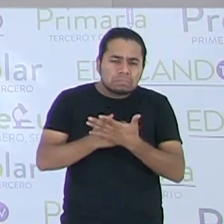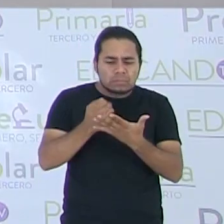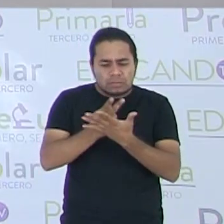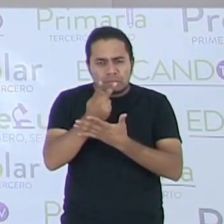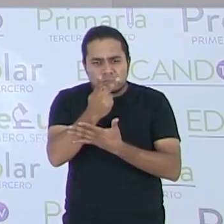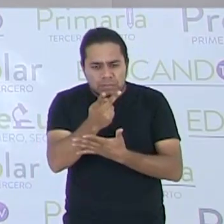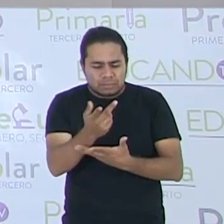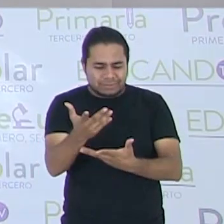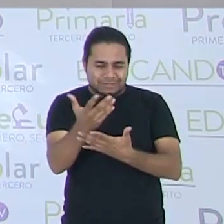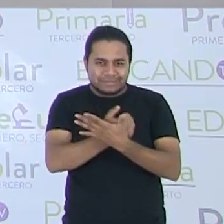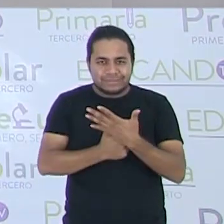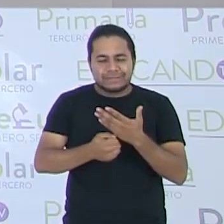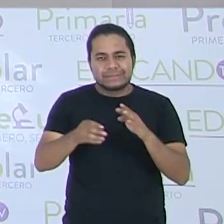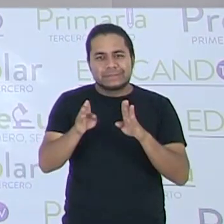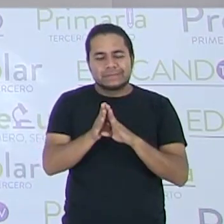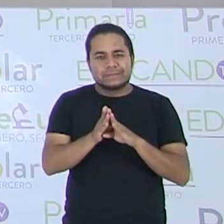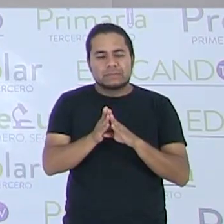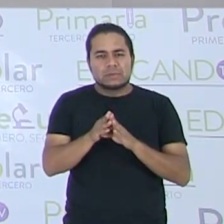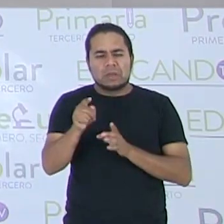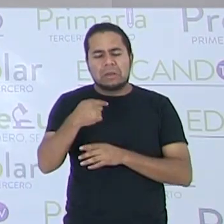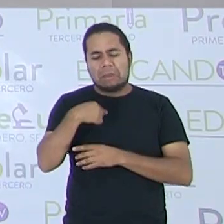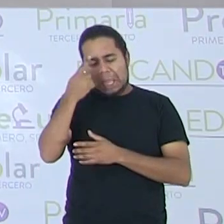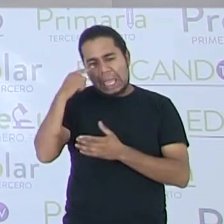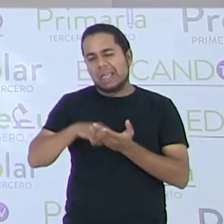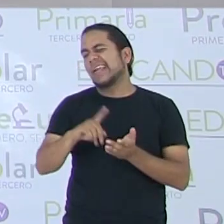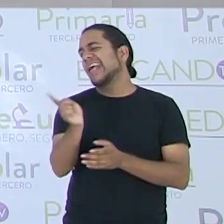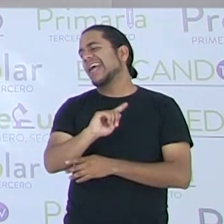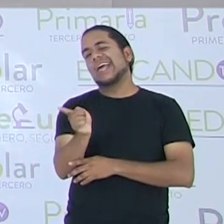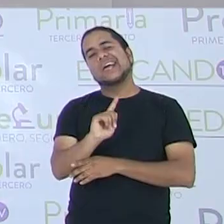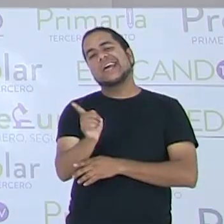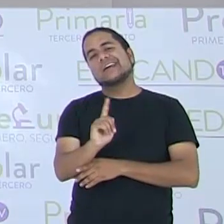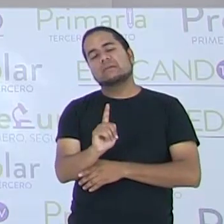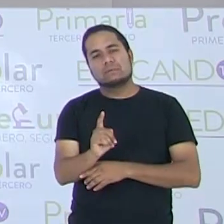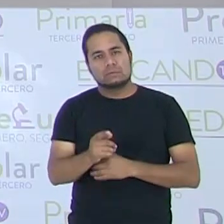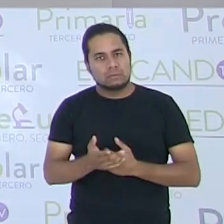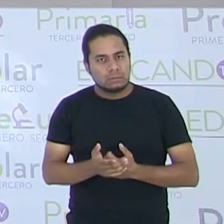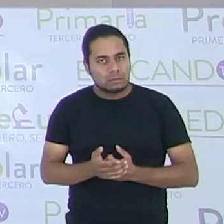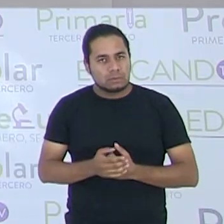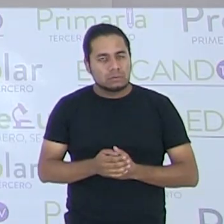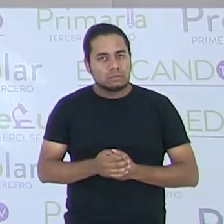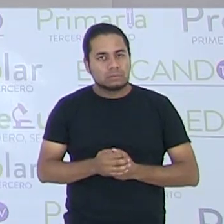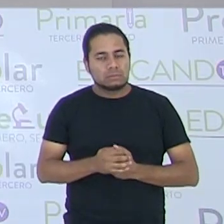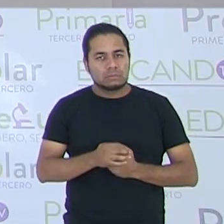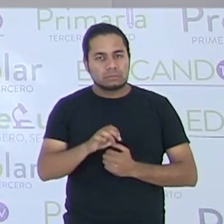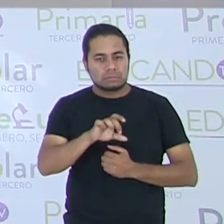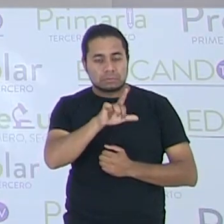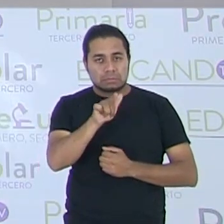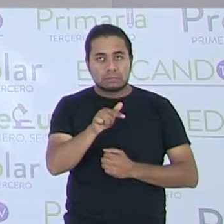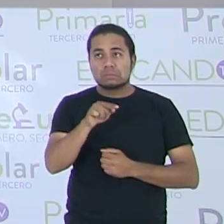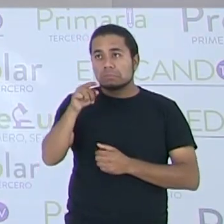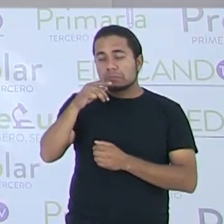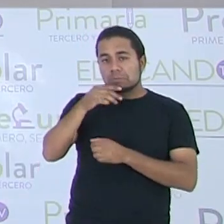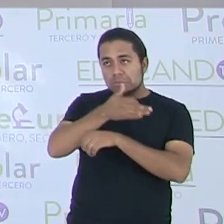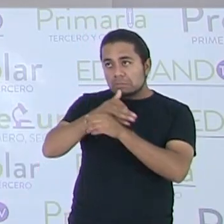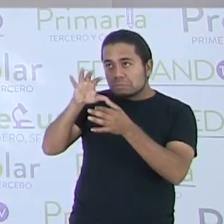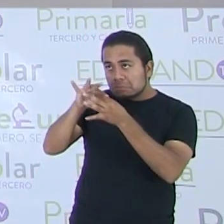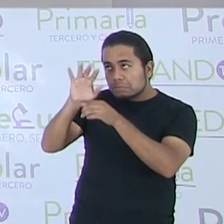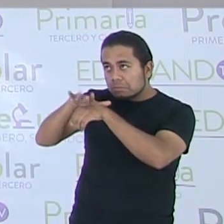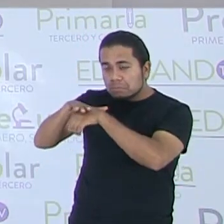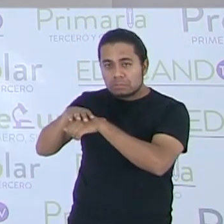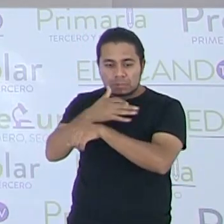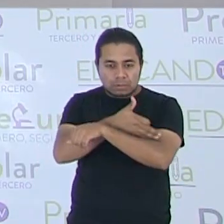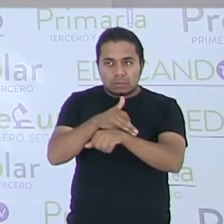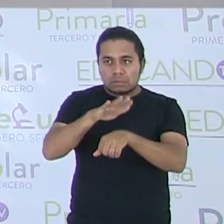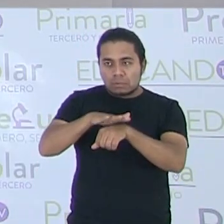el Premio Nobel de Literatura, ella no lo creyó. Y cuando se lo contó a su familia, a sus amigas, todas